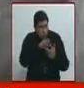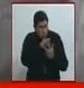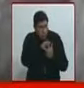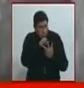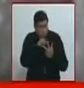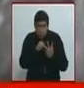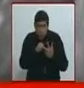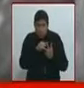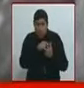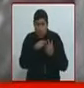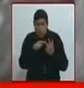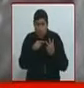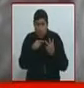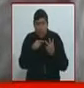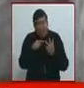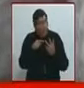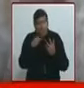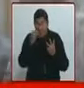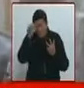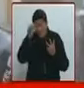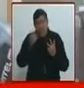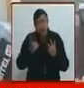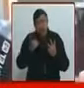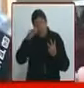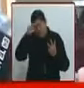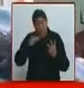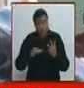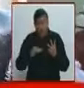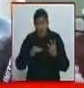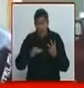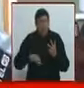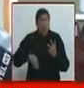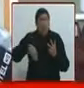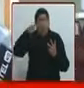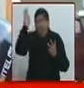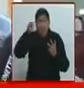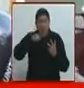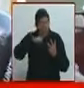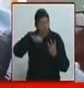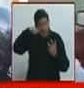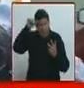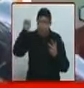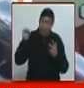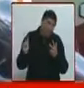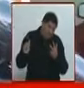que estas personas son mayores de edad con las que estaba la menor. Y